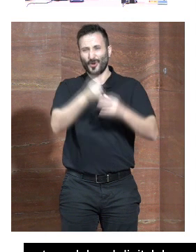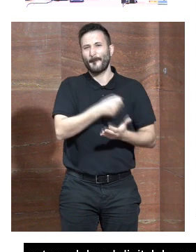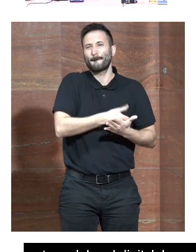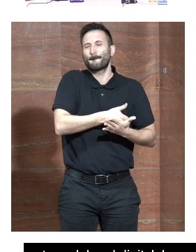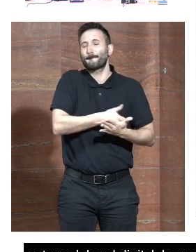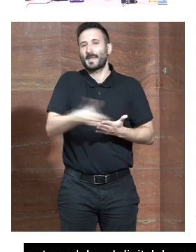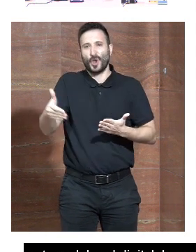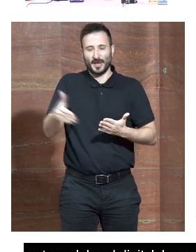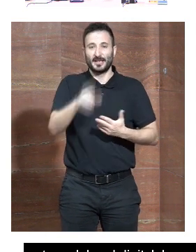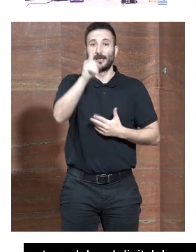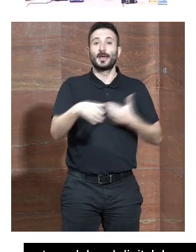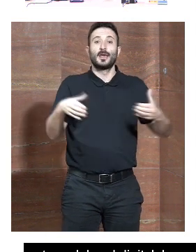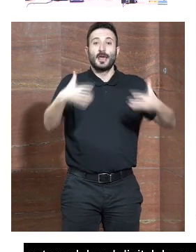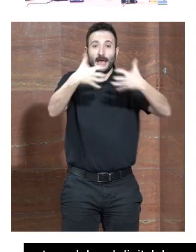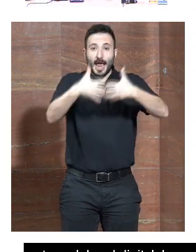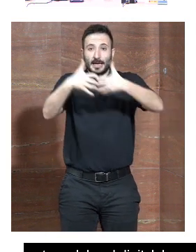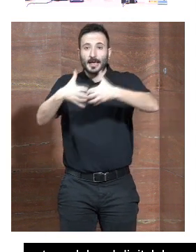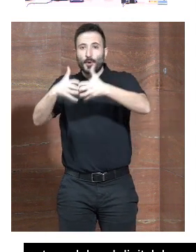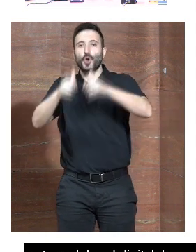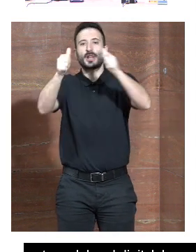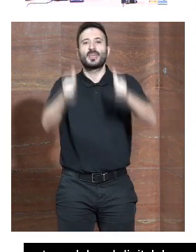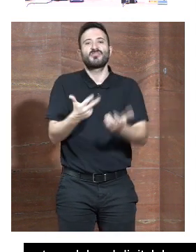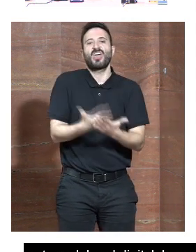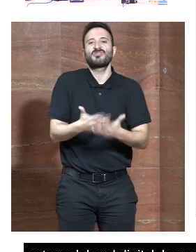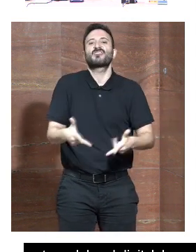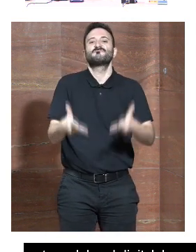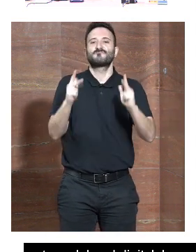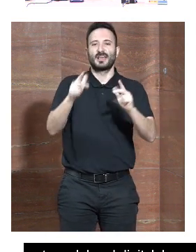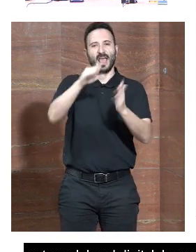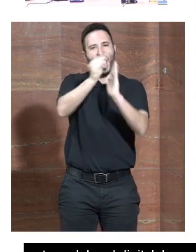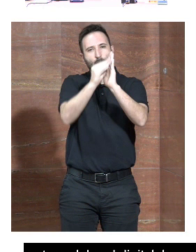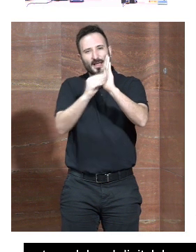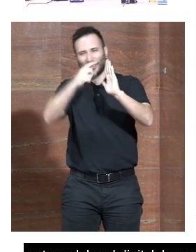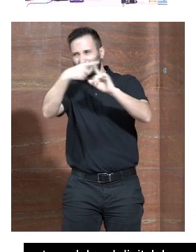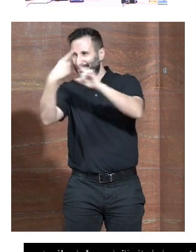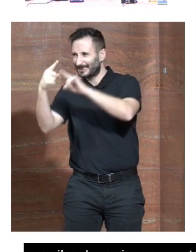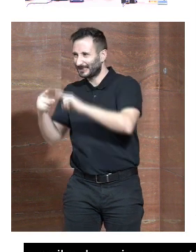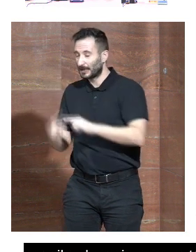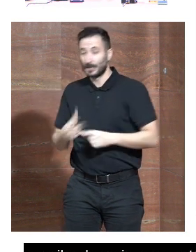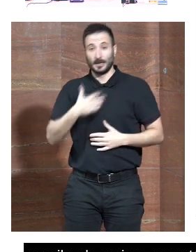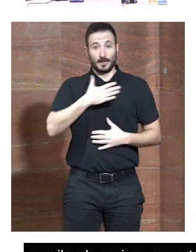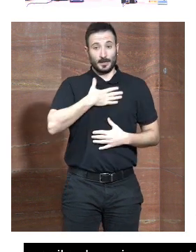millones. Equipos también, pero las licencias de distintas aplicaciones. Bueno, pues desde nuestra